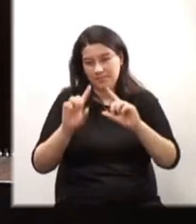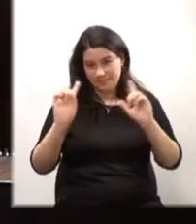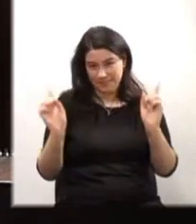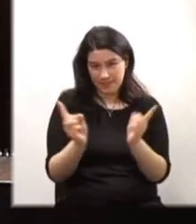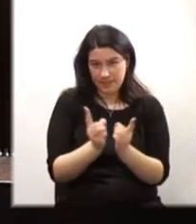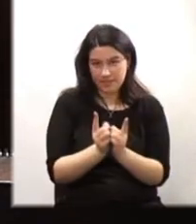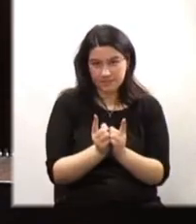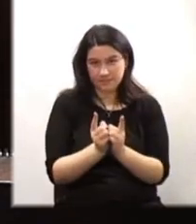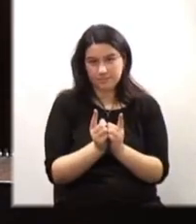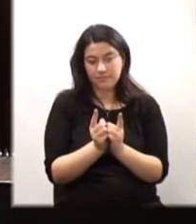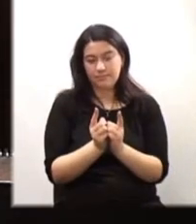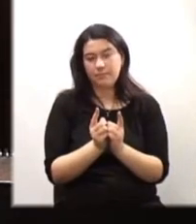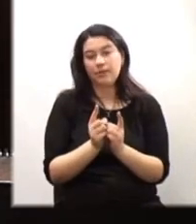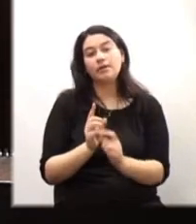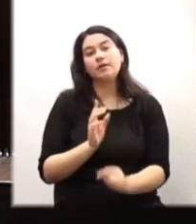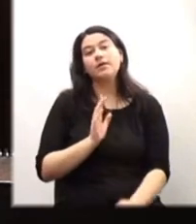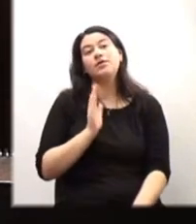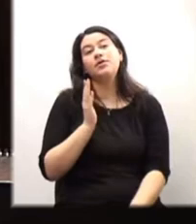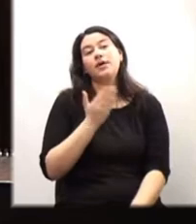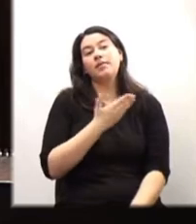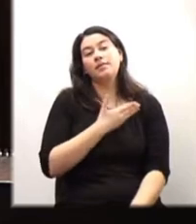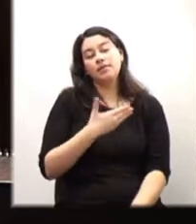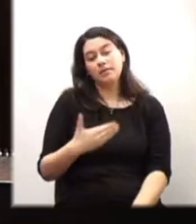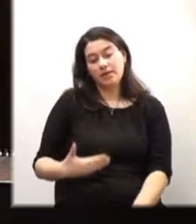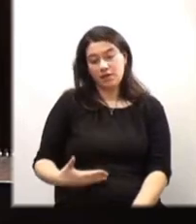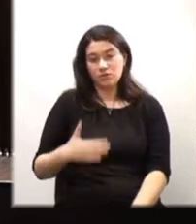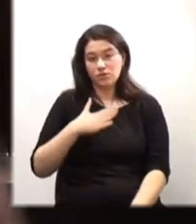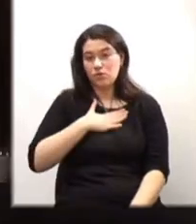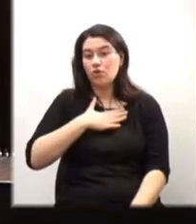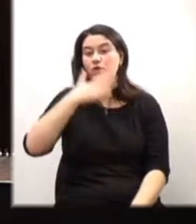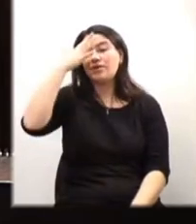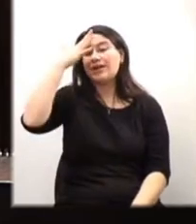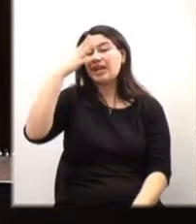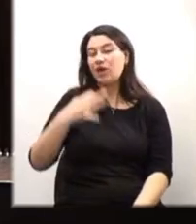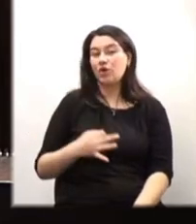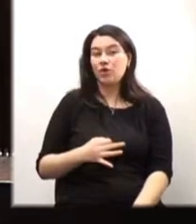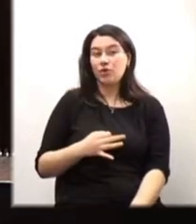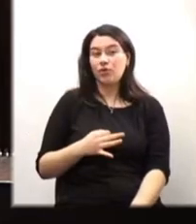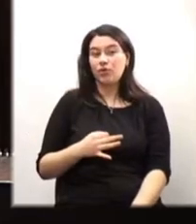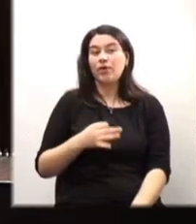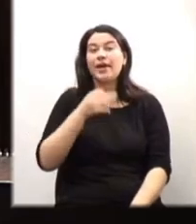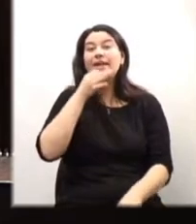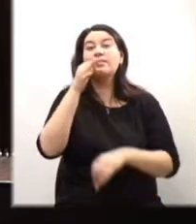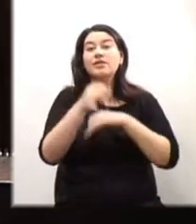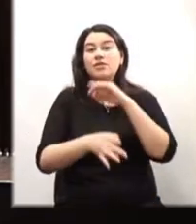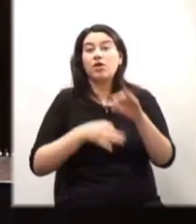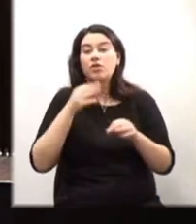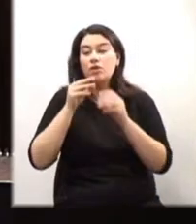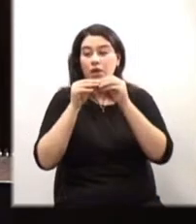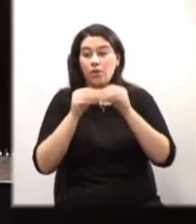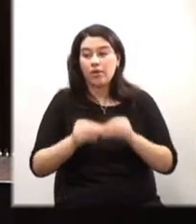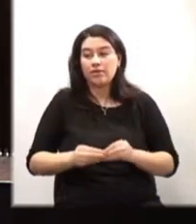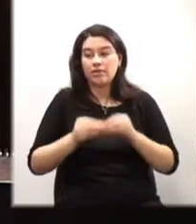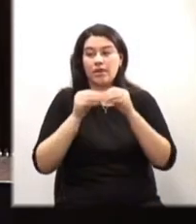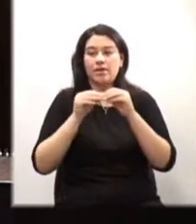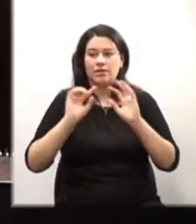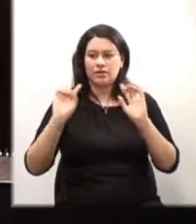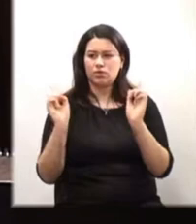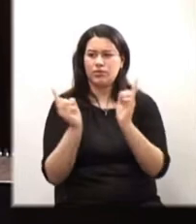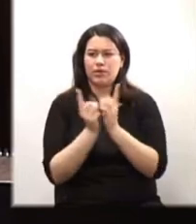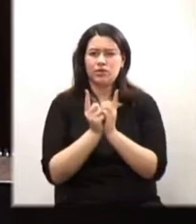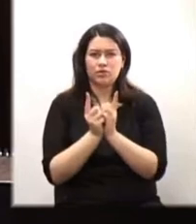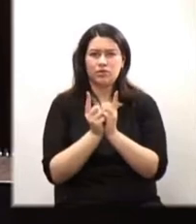redondear, Presidenta, yo creo que la rendición de cuentas,